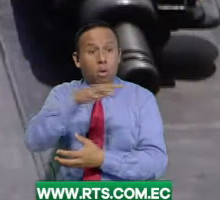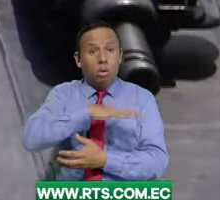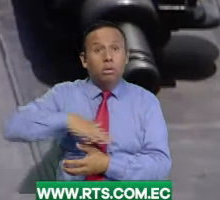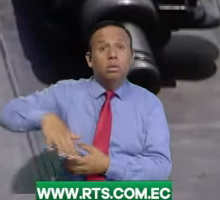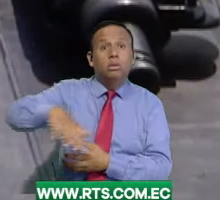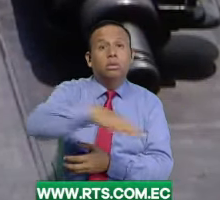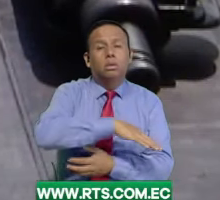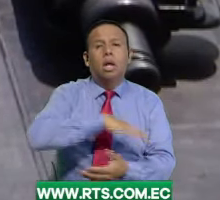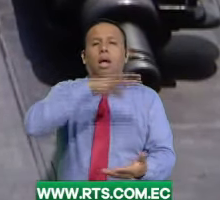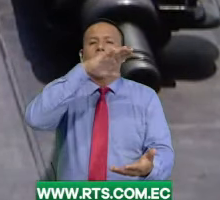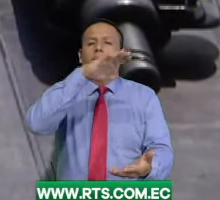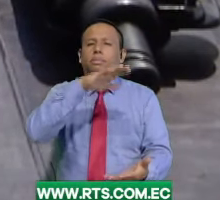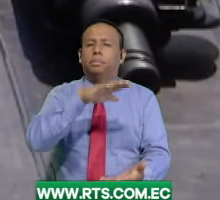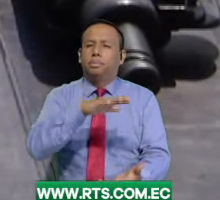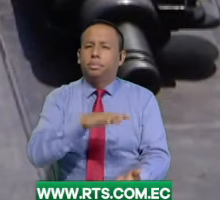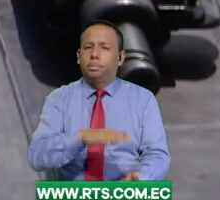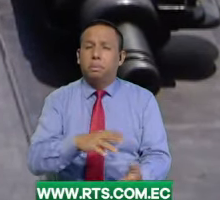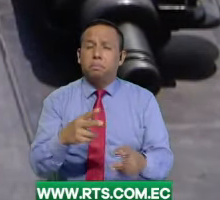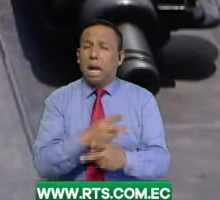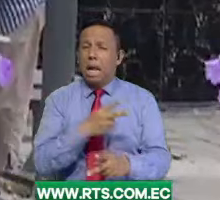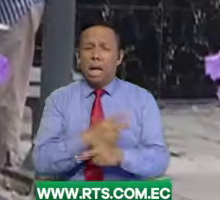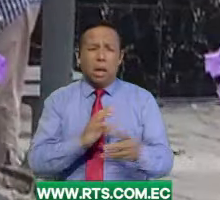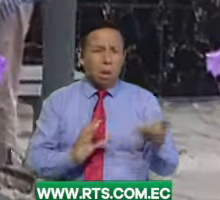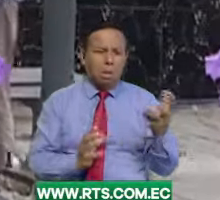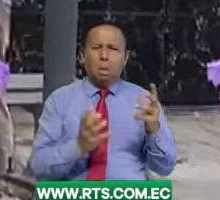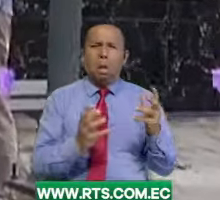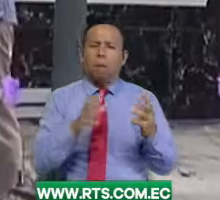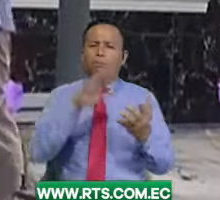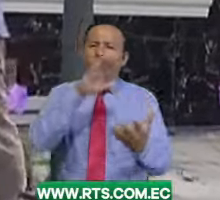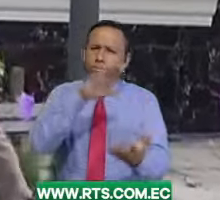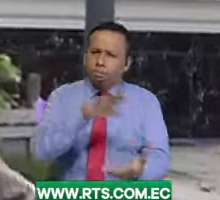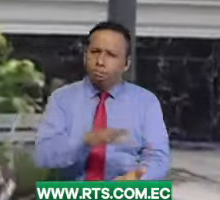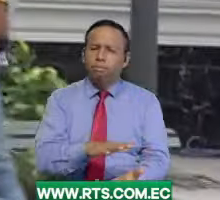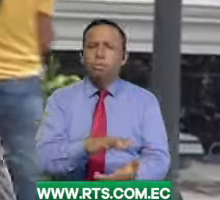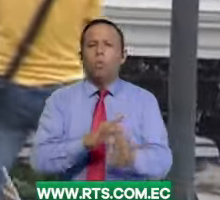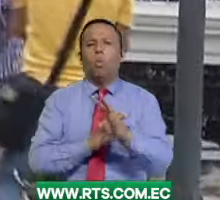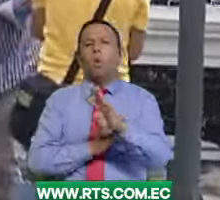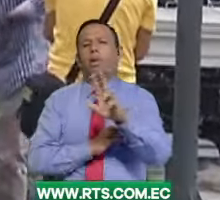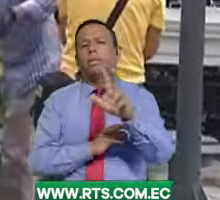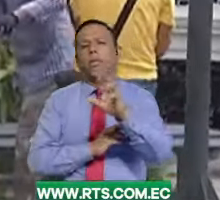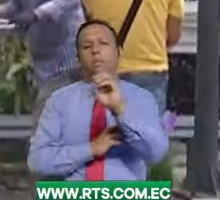en un 43%. Informó Jorge Escobar.